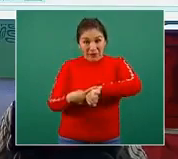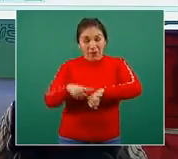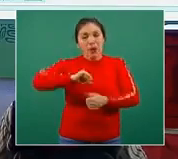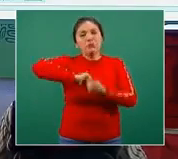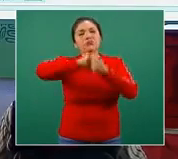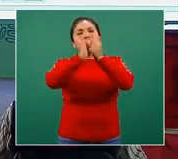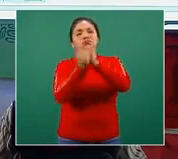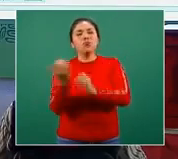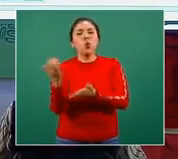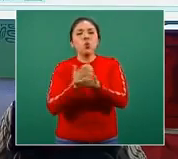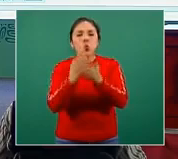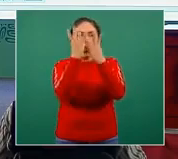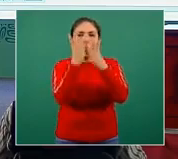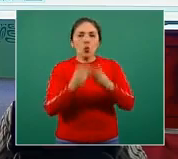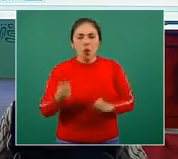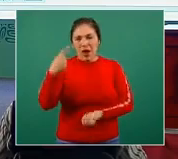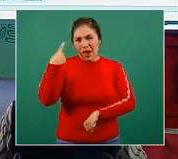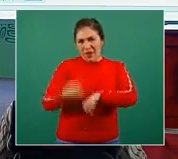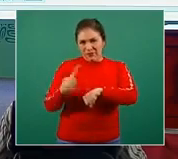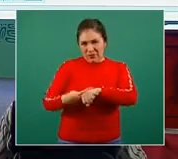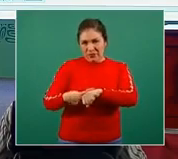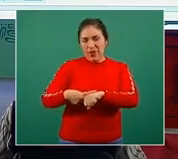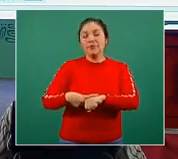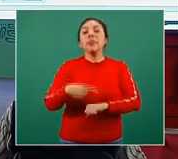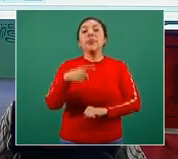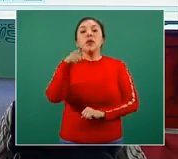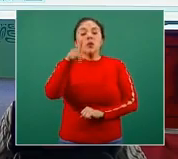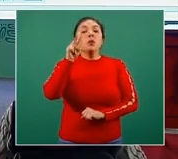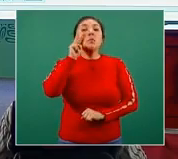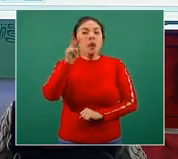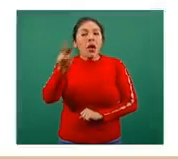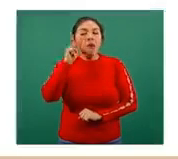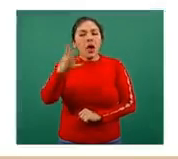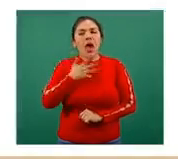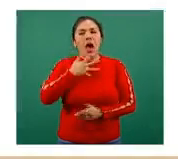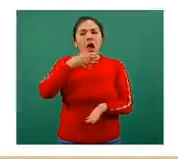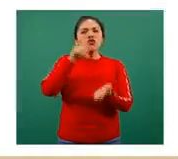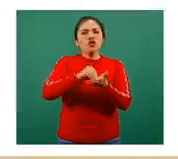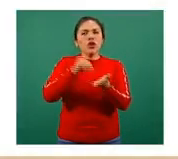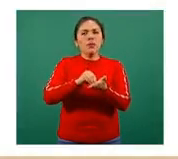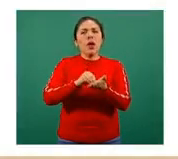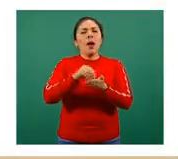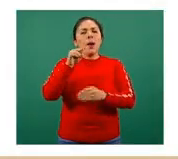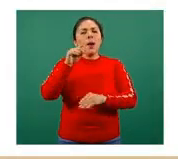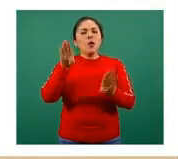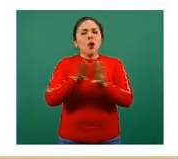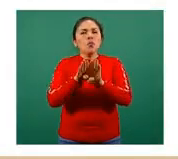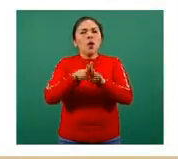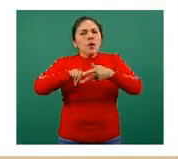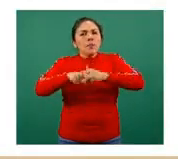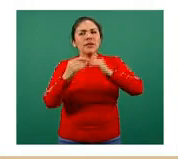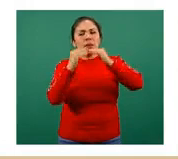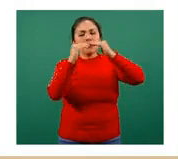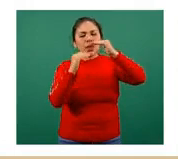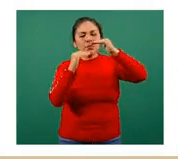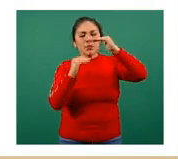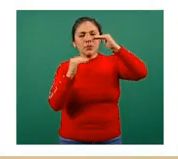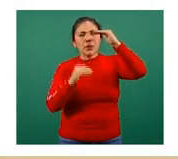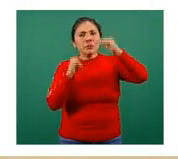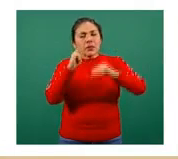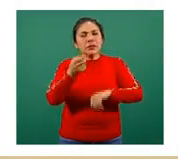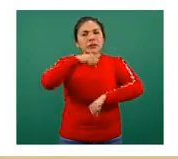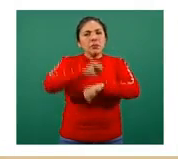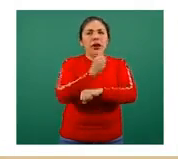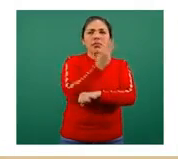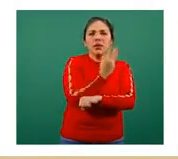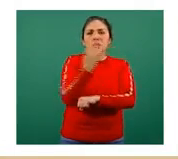la COVID-19. Como pueden notar, continúa todavía este descenso que vemos entre las semanas 3 y 4